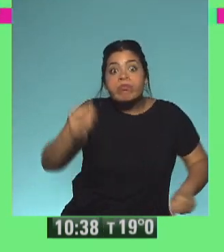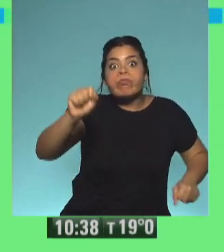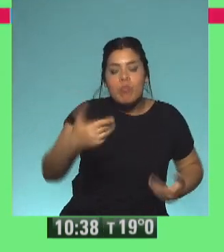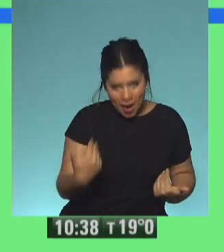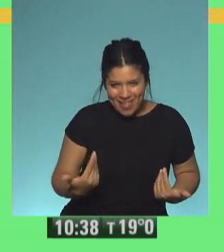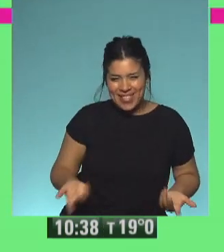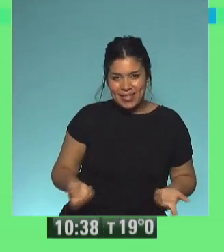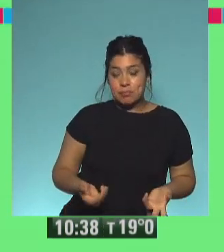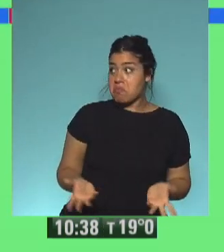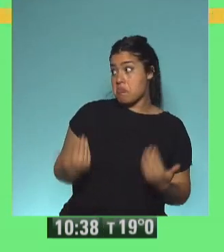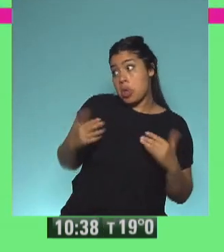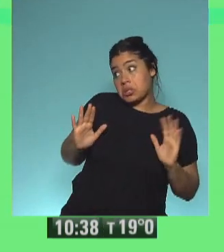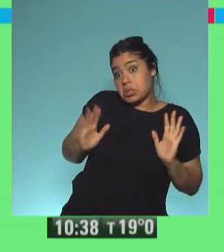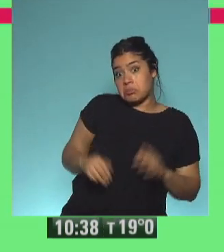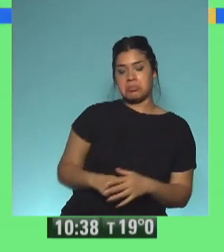volar? Puede ser.